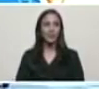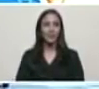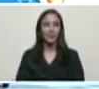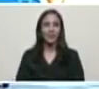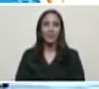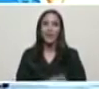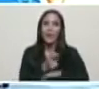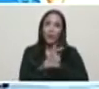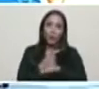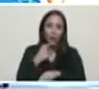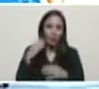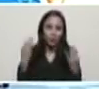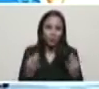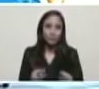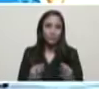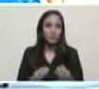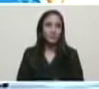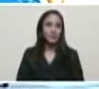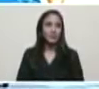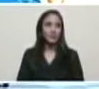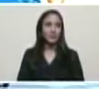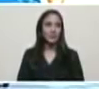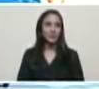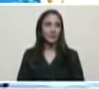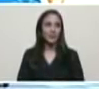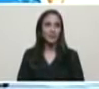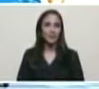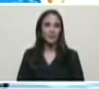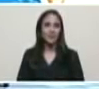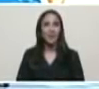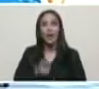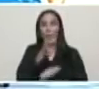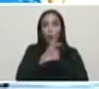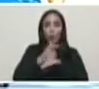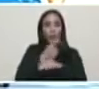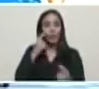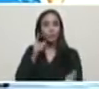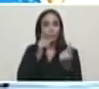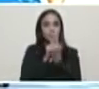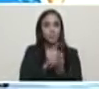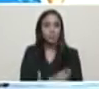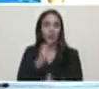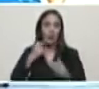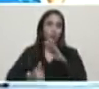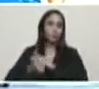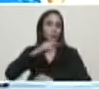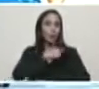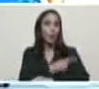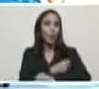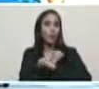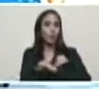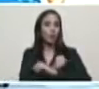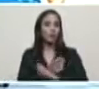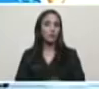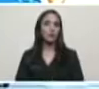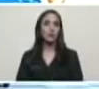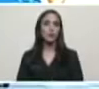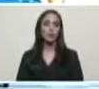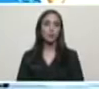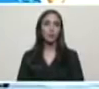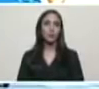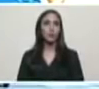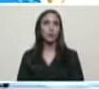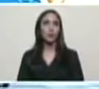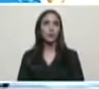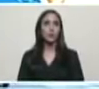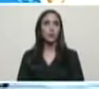base Un gobierno directo del pueblo lograr un poderoso poder popular que ejerza